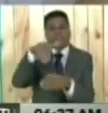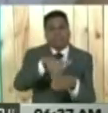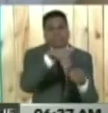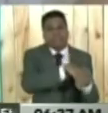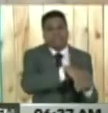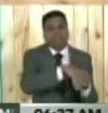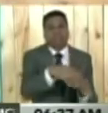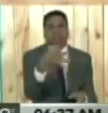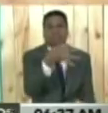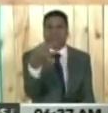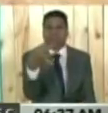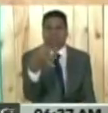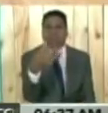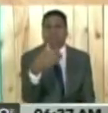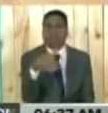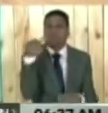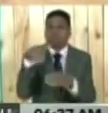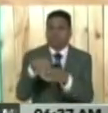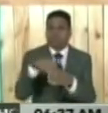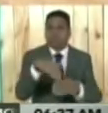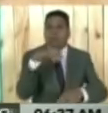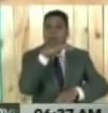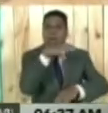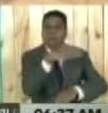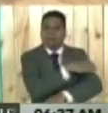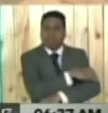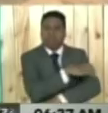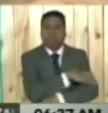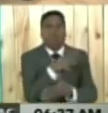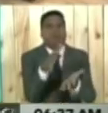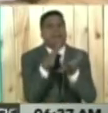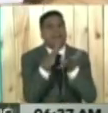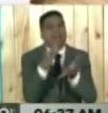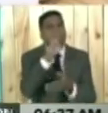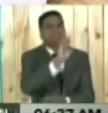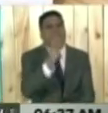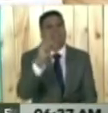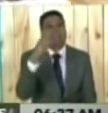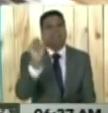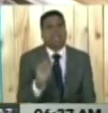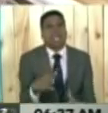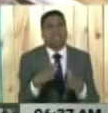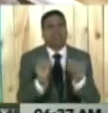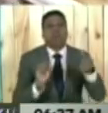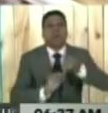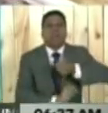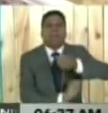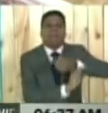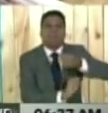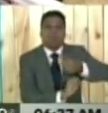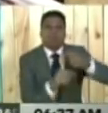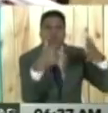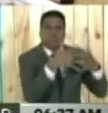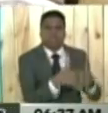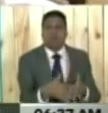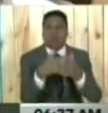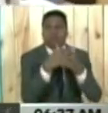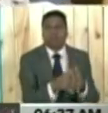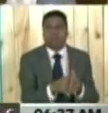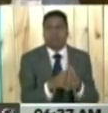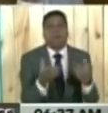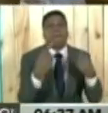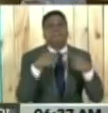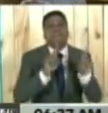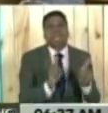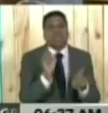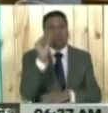las elecciones. Han hecho de todo, con el apoyo del imperio han hecho de todo, pero han fracasado